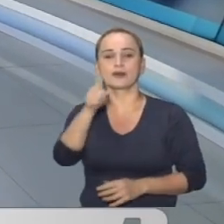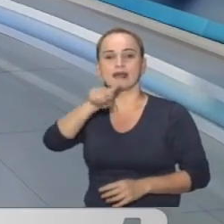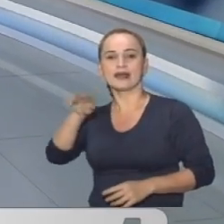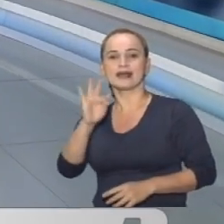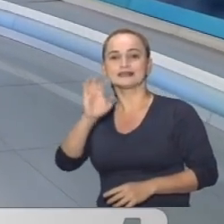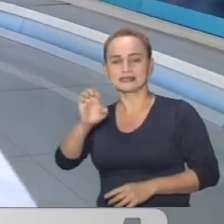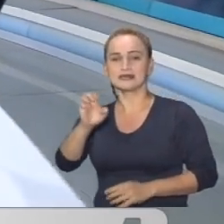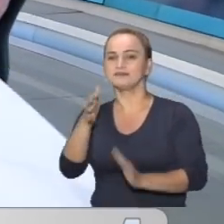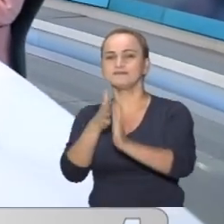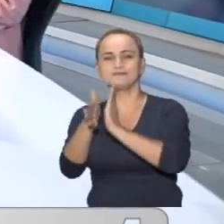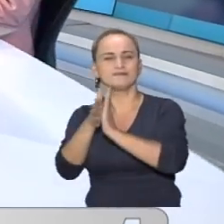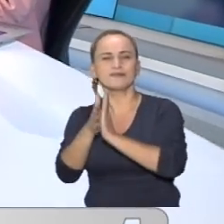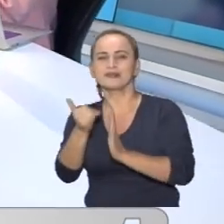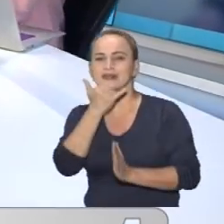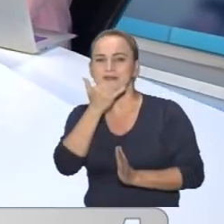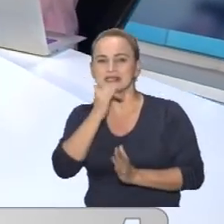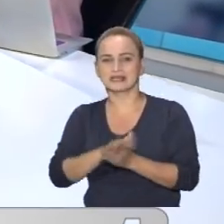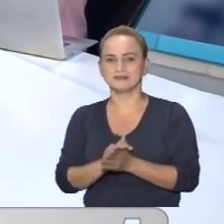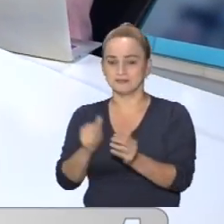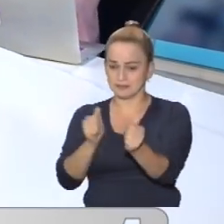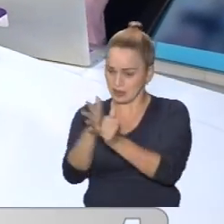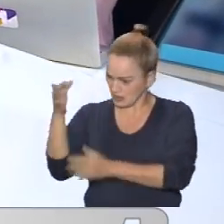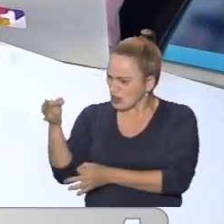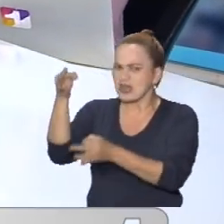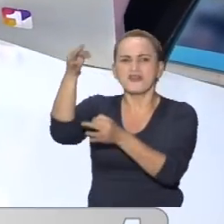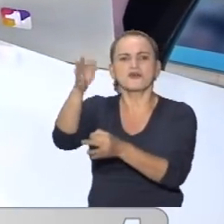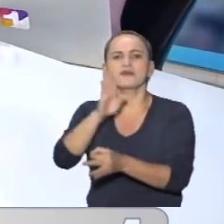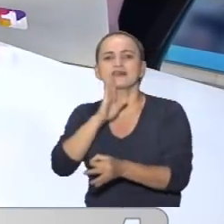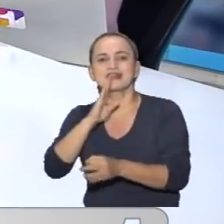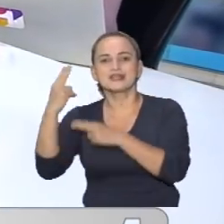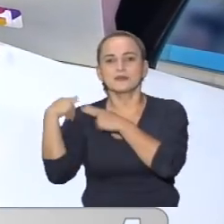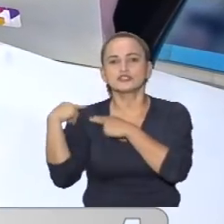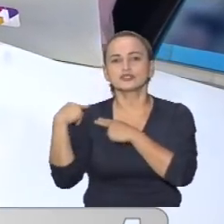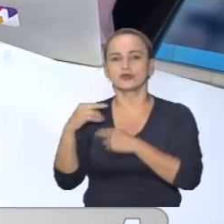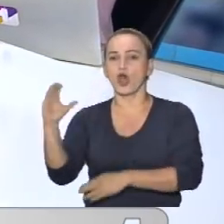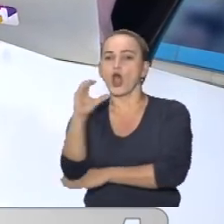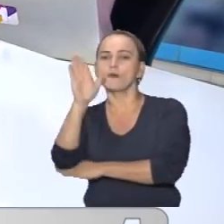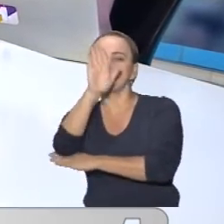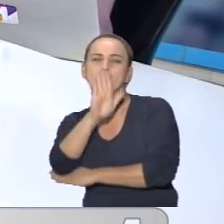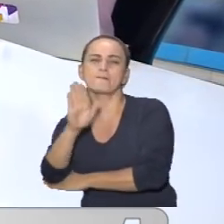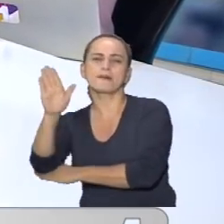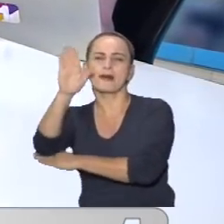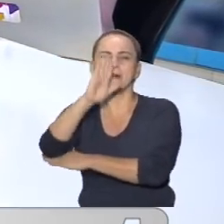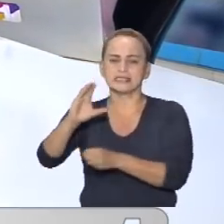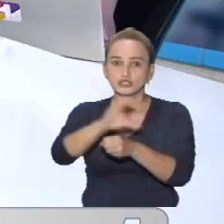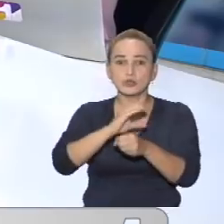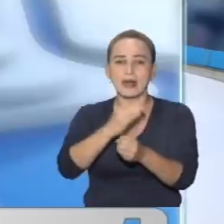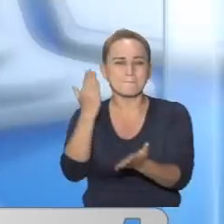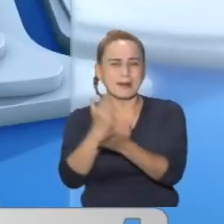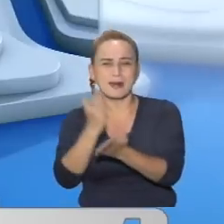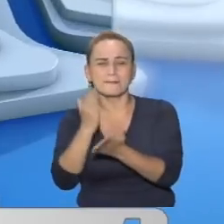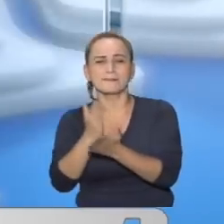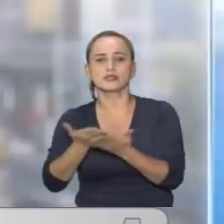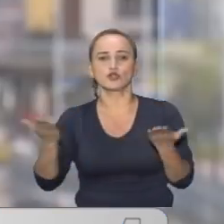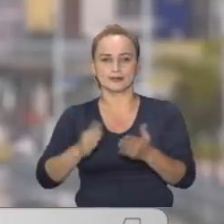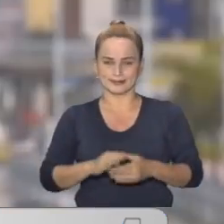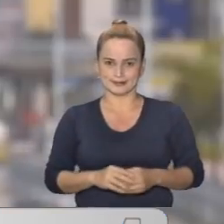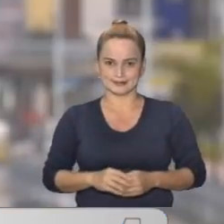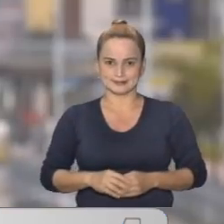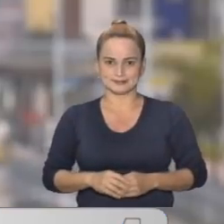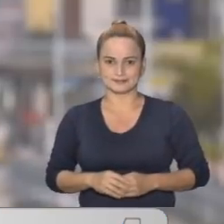tiene los detalles de este informe. Steve, ¿quién presenta el informe y cuáles son las ciudades con el mayor número de delitos?